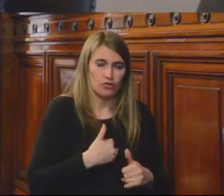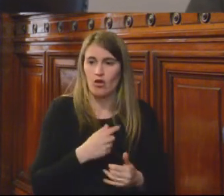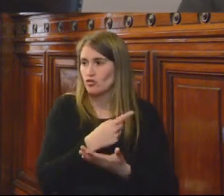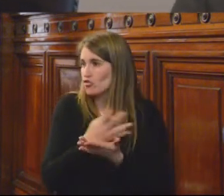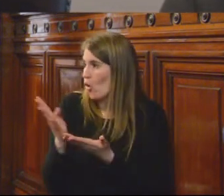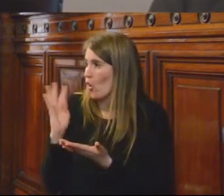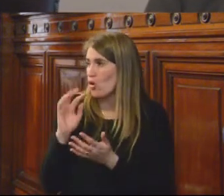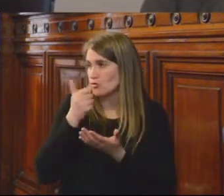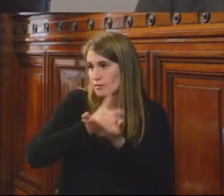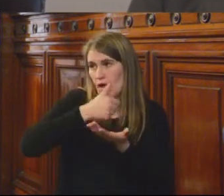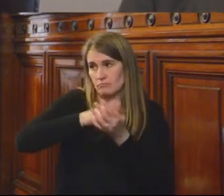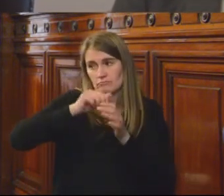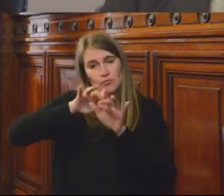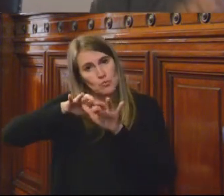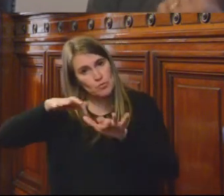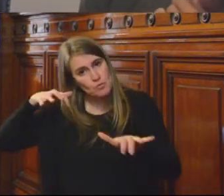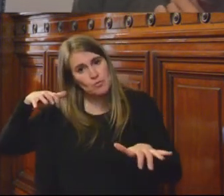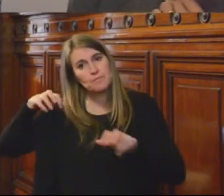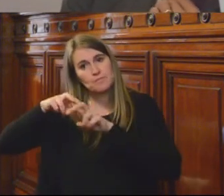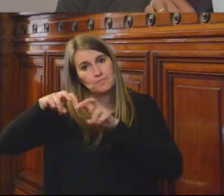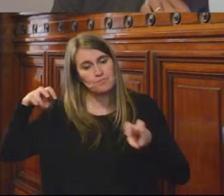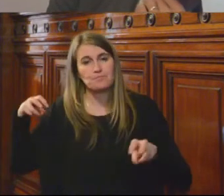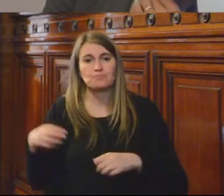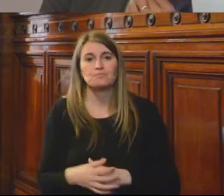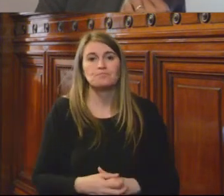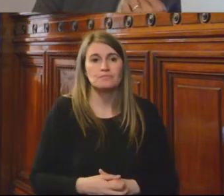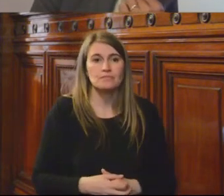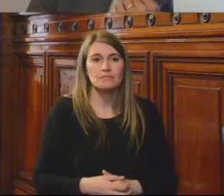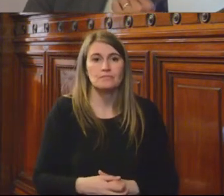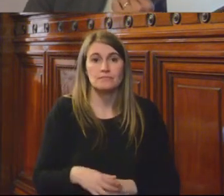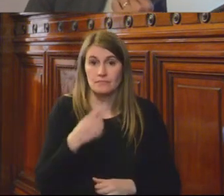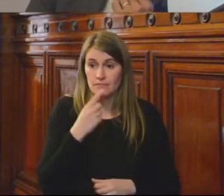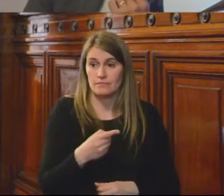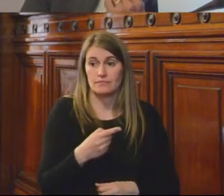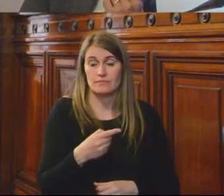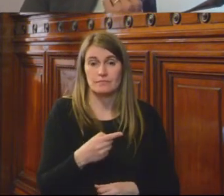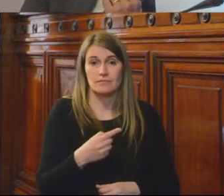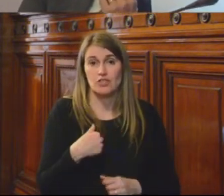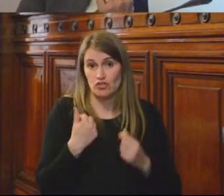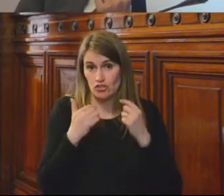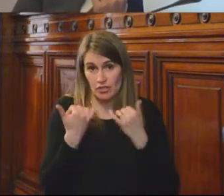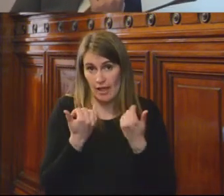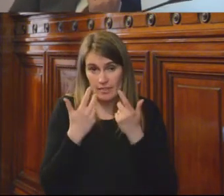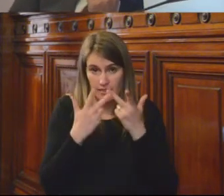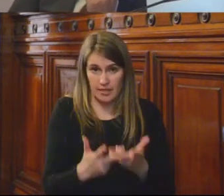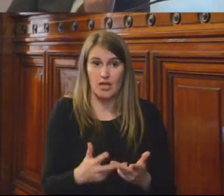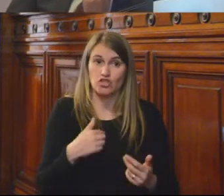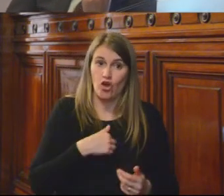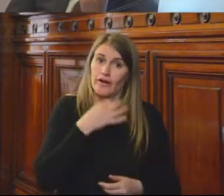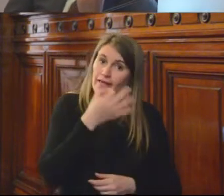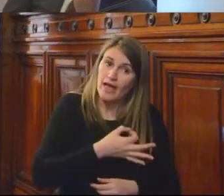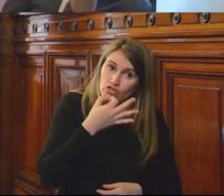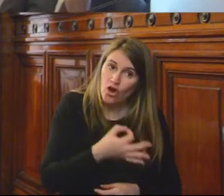presencia y, como he señalado más de una vez en mi condición de relator para